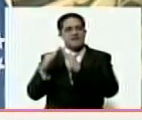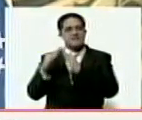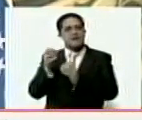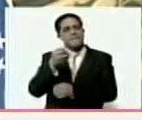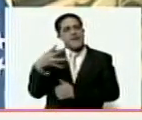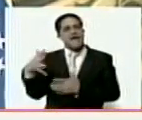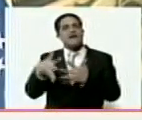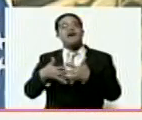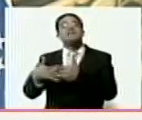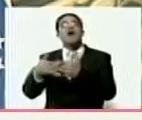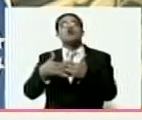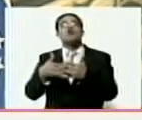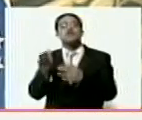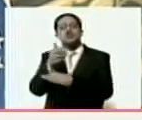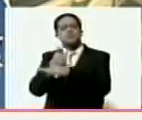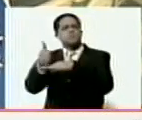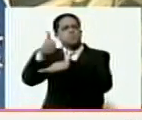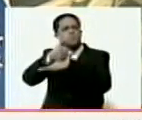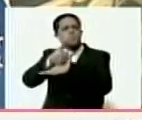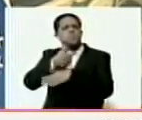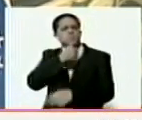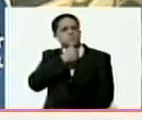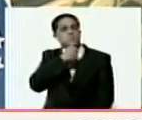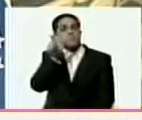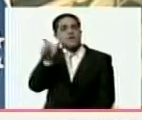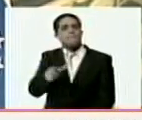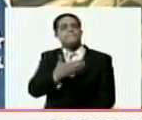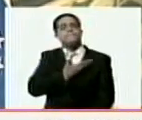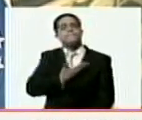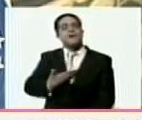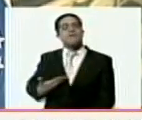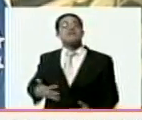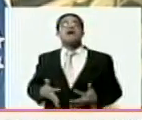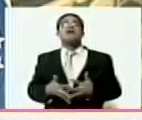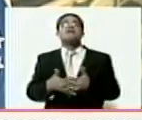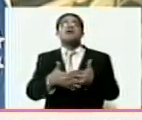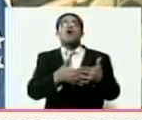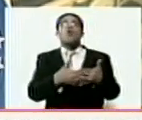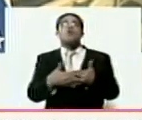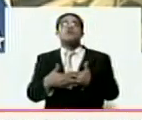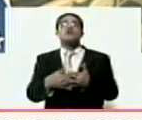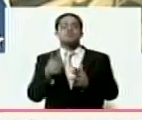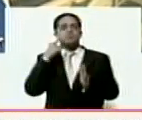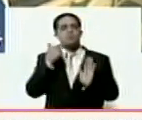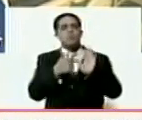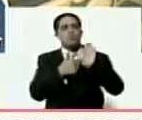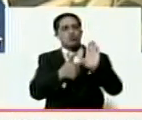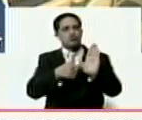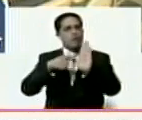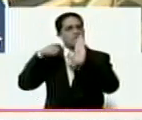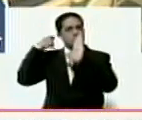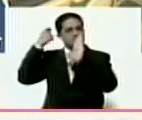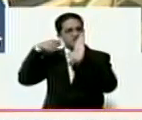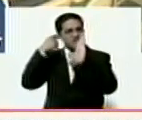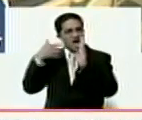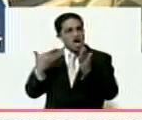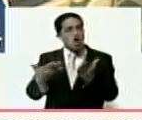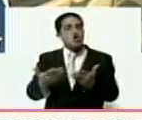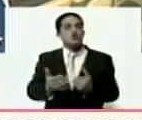la dirección del presidente de Estados Unidos, Donald Trump. Ha mostrado una serie de videos también